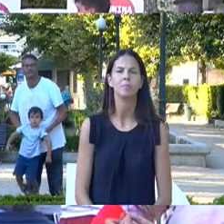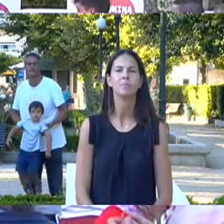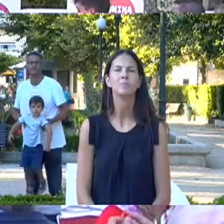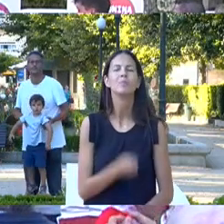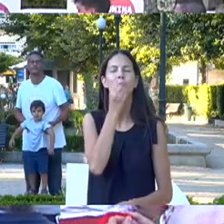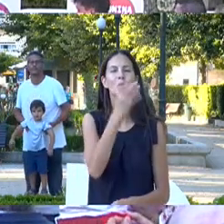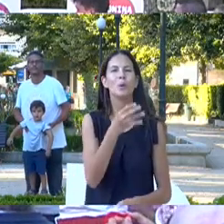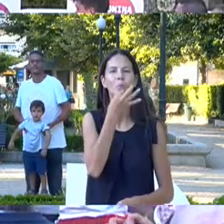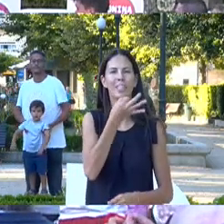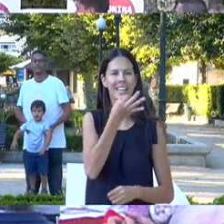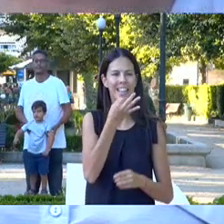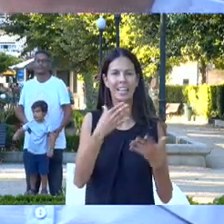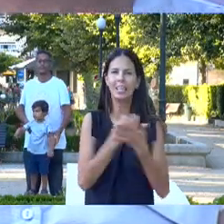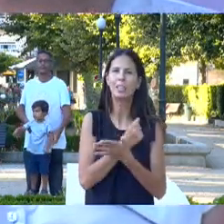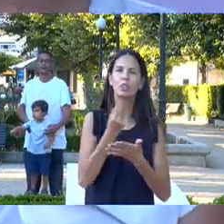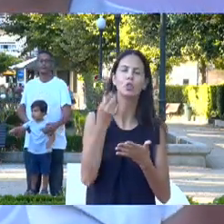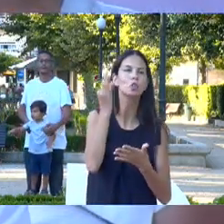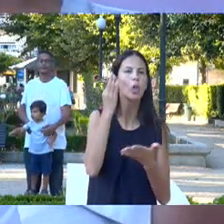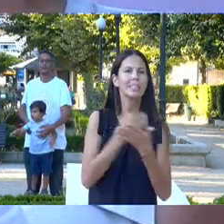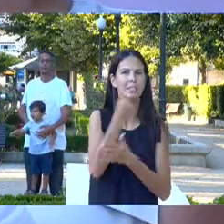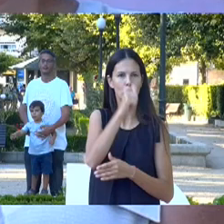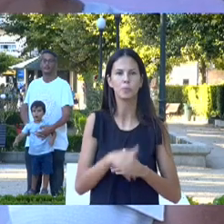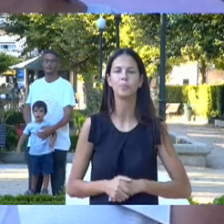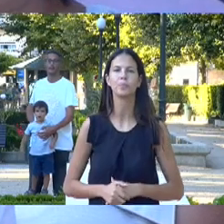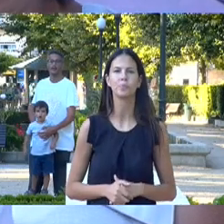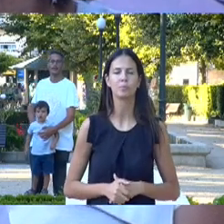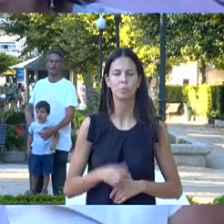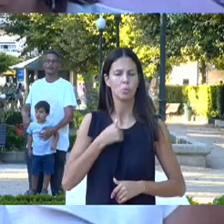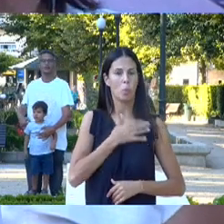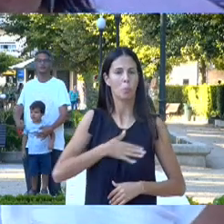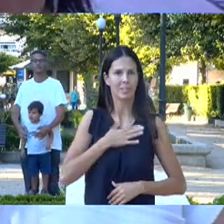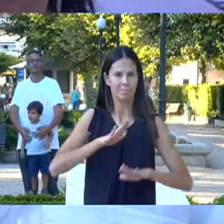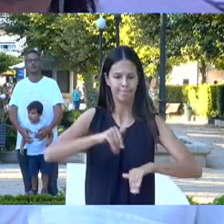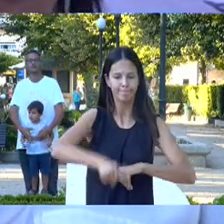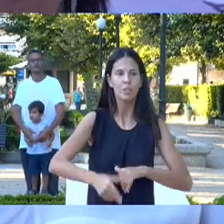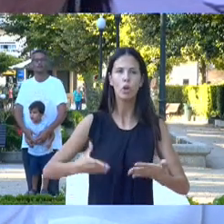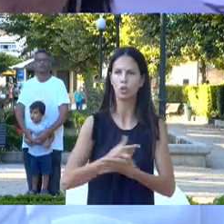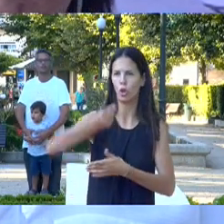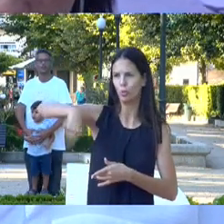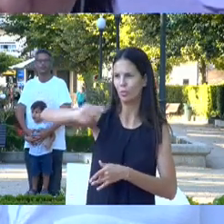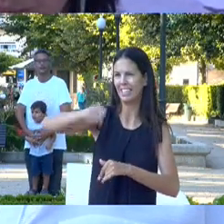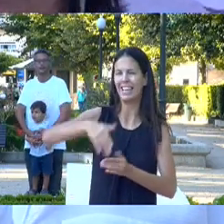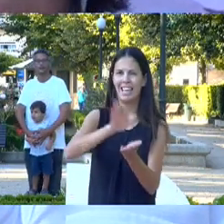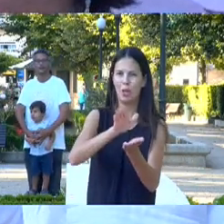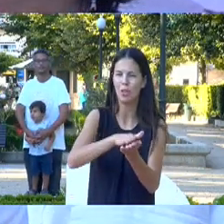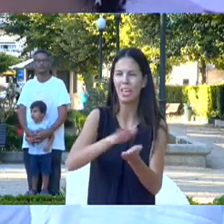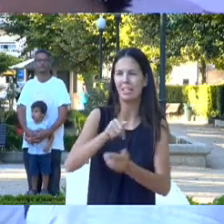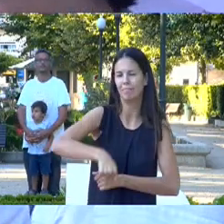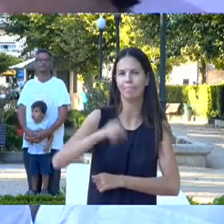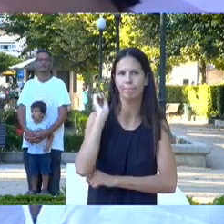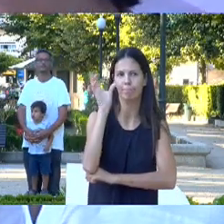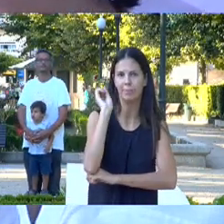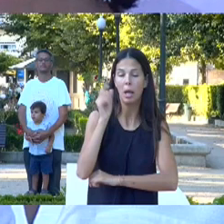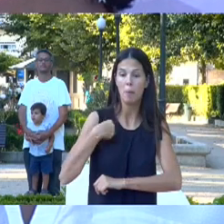Moi ben, boa tarde a todas e a todas. Para min é un prazer estar hoxe aquí con todos vos en Redondela, con este faladoiro. En